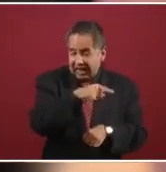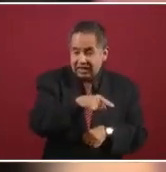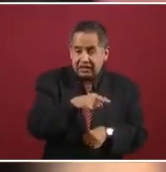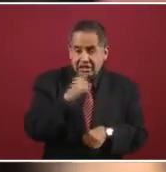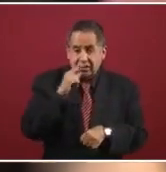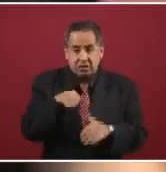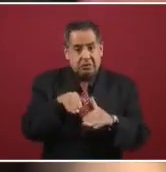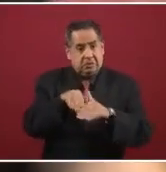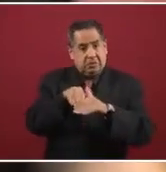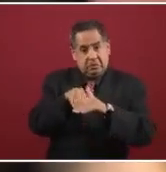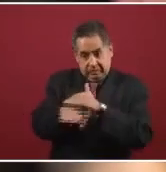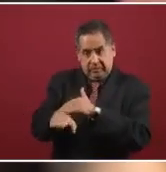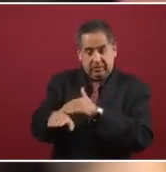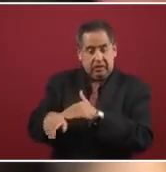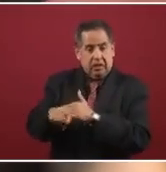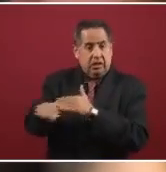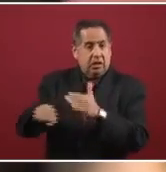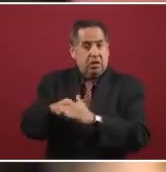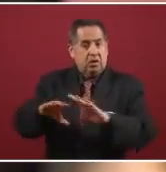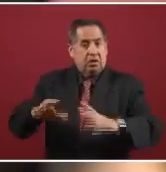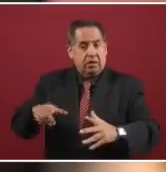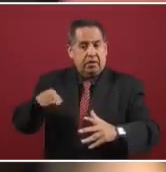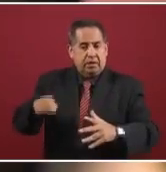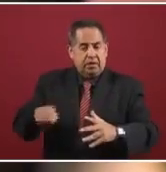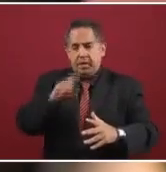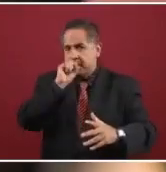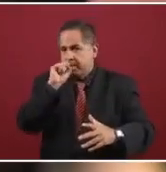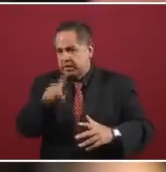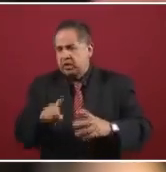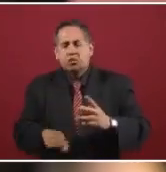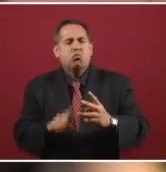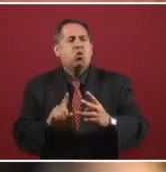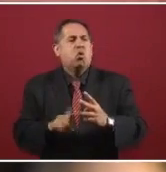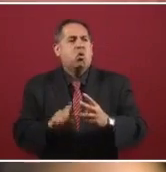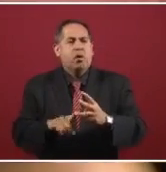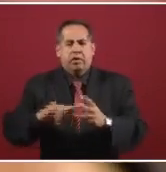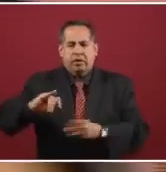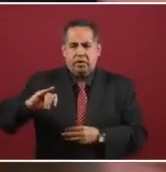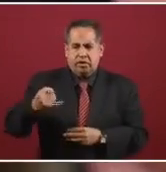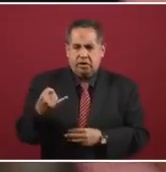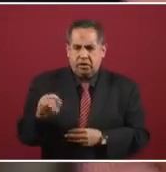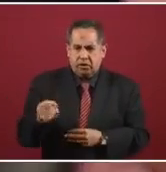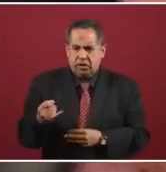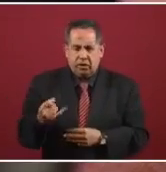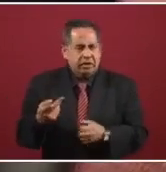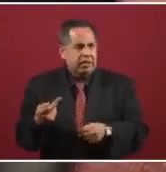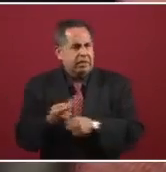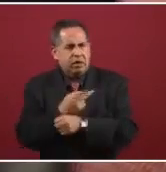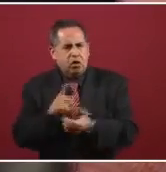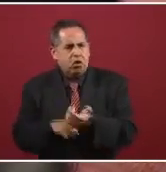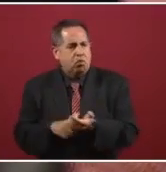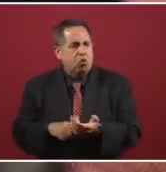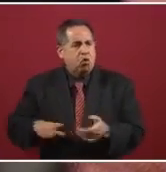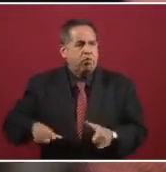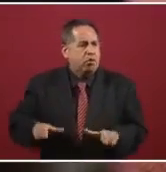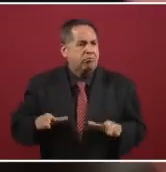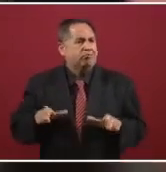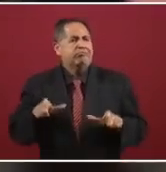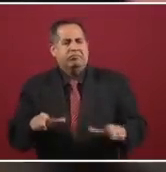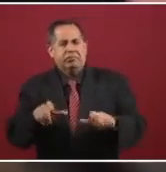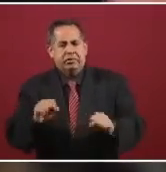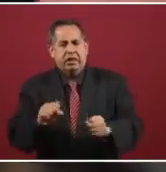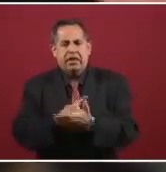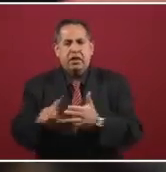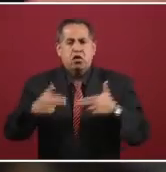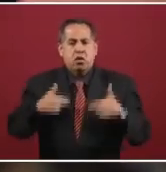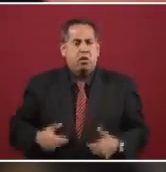entrar a sus instalaciones. Lo mismo pasó en Tijuana. ¿cómo va a garantizar el gobierno los derechos